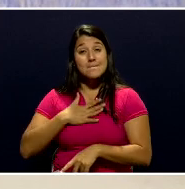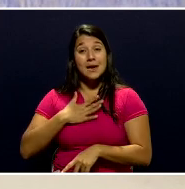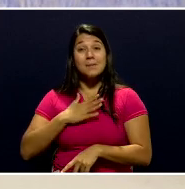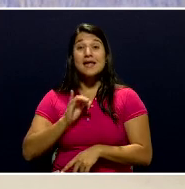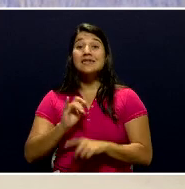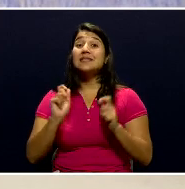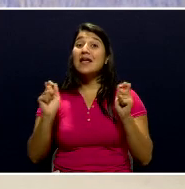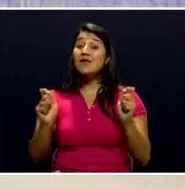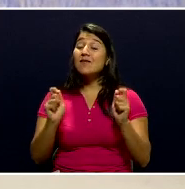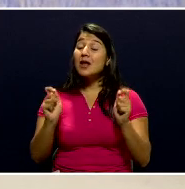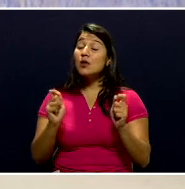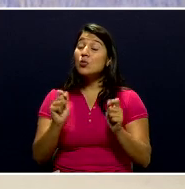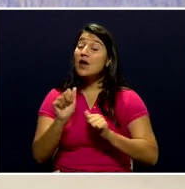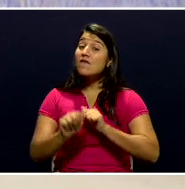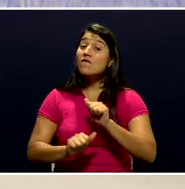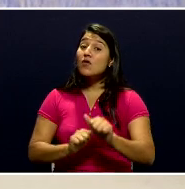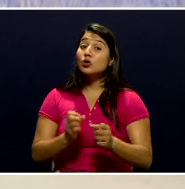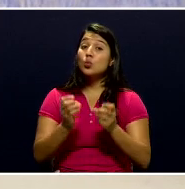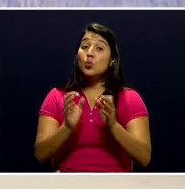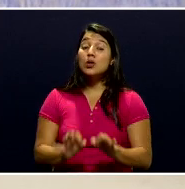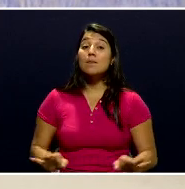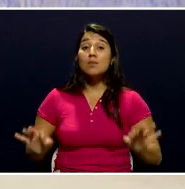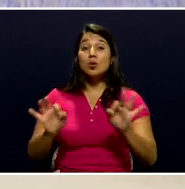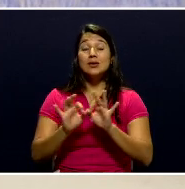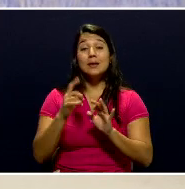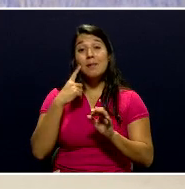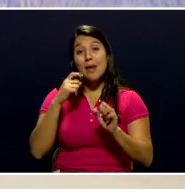esfuerzo importante para que entendamos